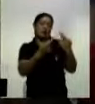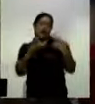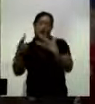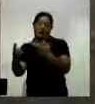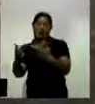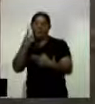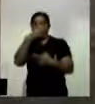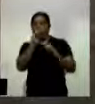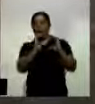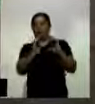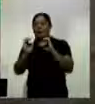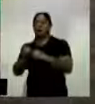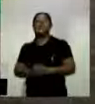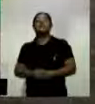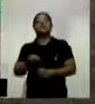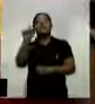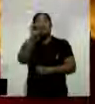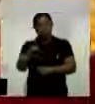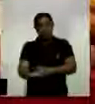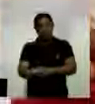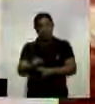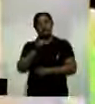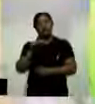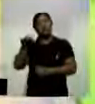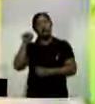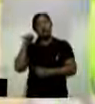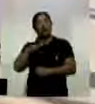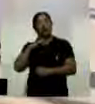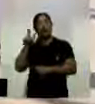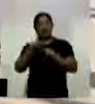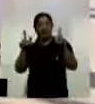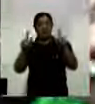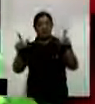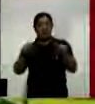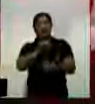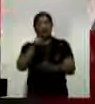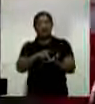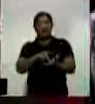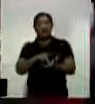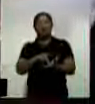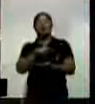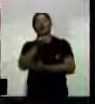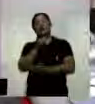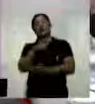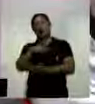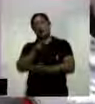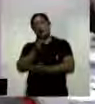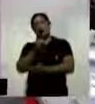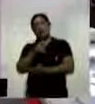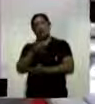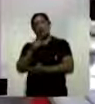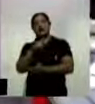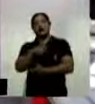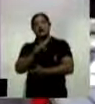preventiva. El sábado, los filtros sanitarios se instalaron en los tianguis de Tlaxcala, Apizaco y Tequesquitla, donde se distribuyó un total